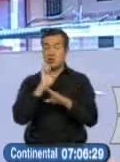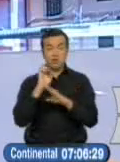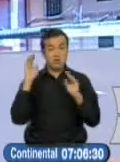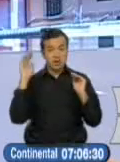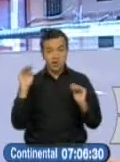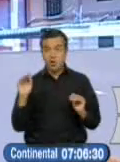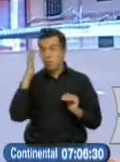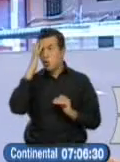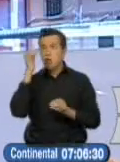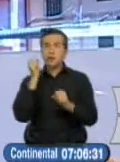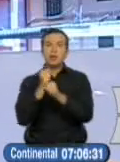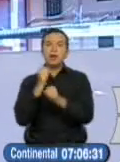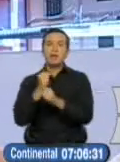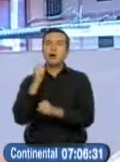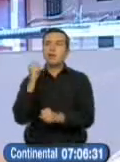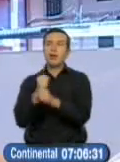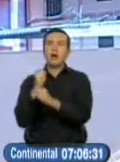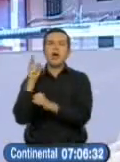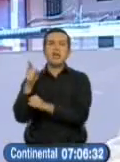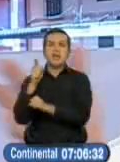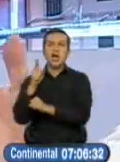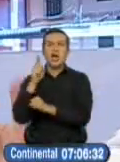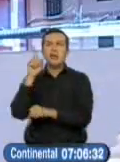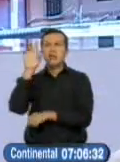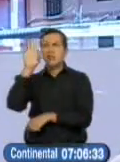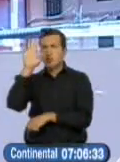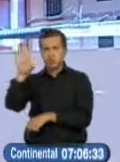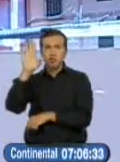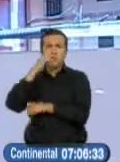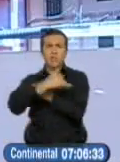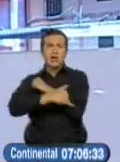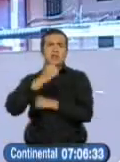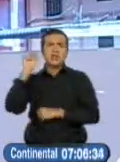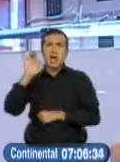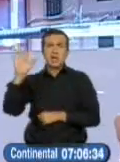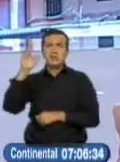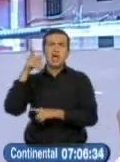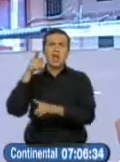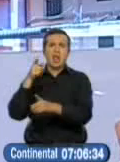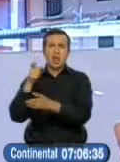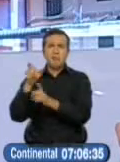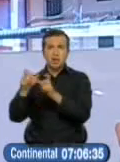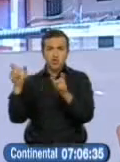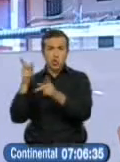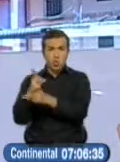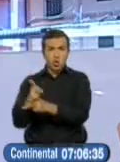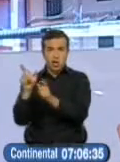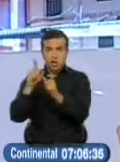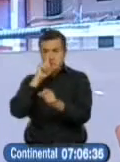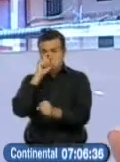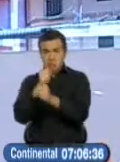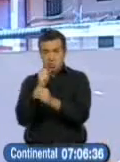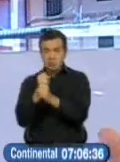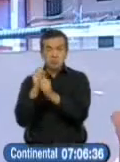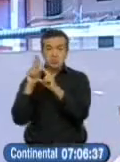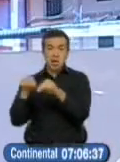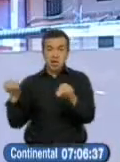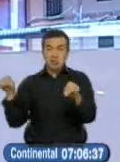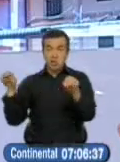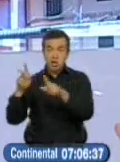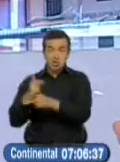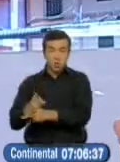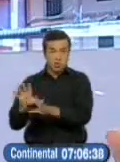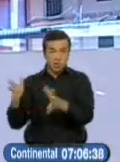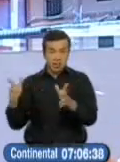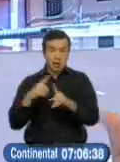desde el lado laboral, incluso con explotación, que eso ya es un tema que todos lo sabemos, pero en el tema ambiental no tienen las mismas regulaciones que en el país, en el tema